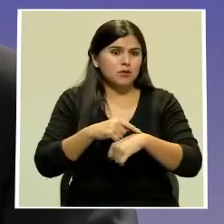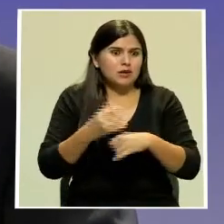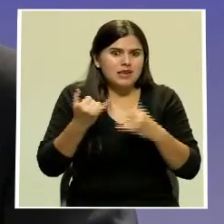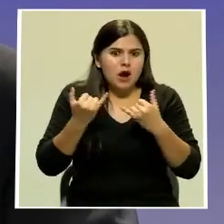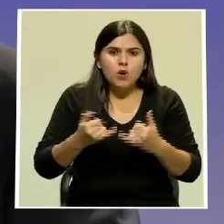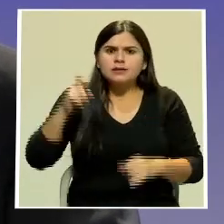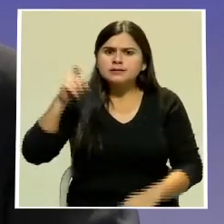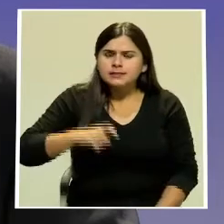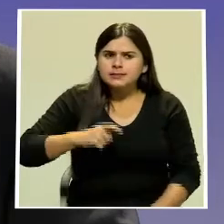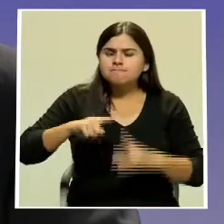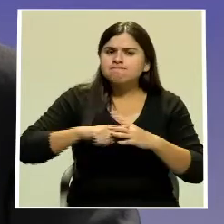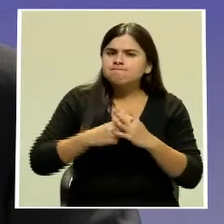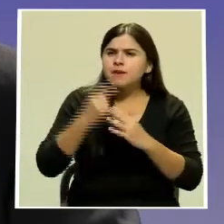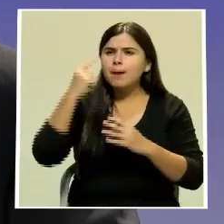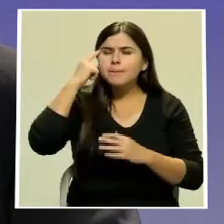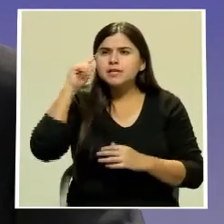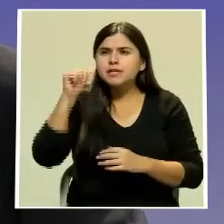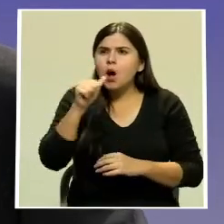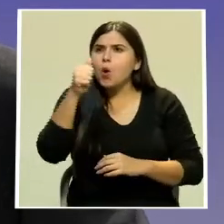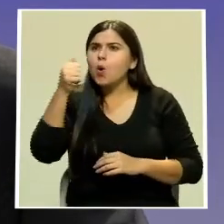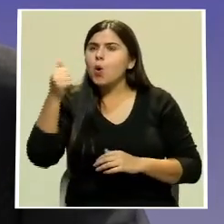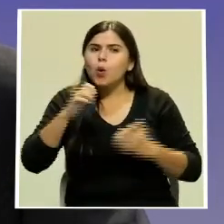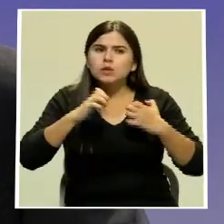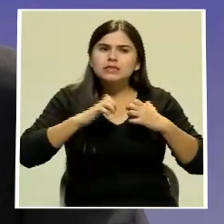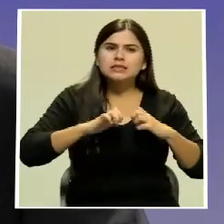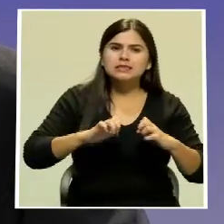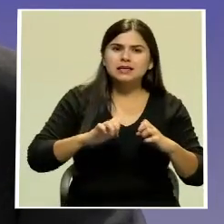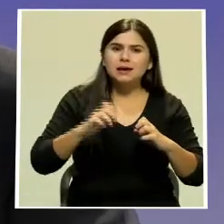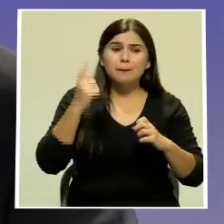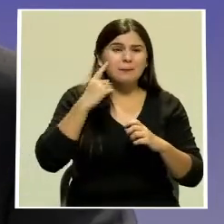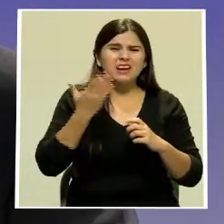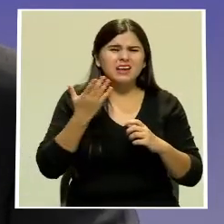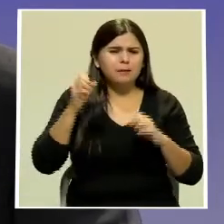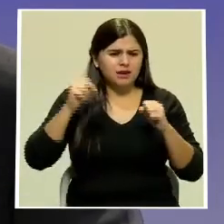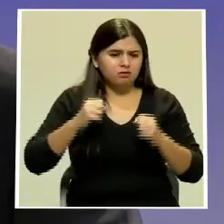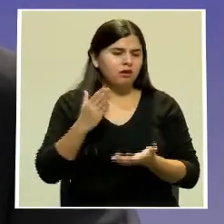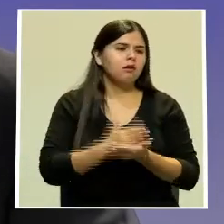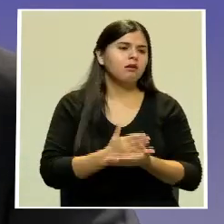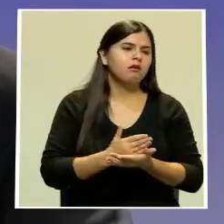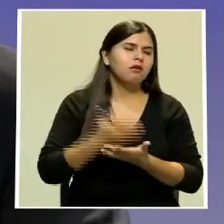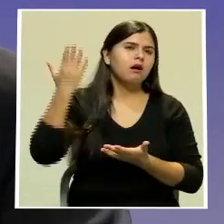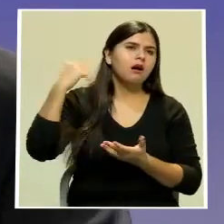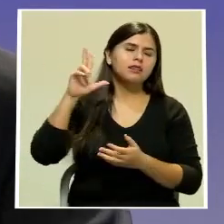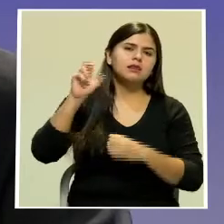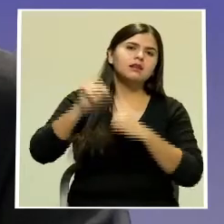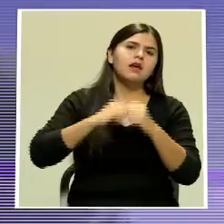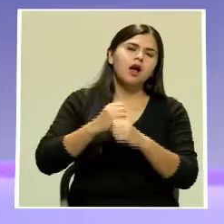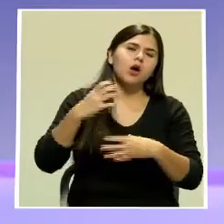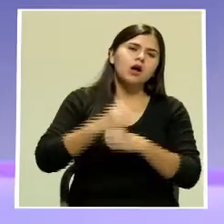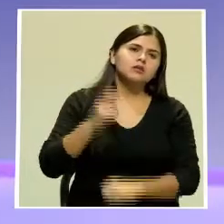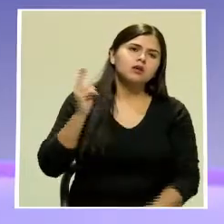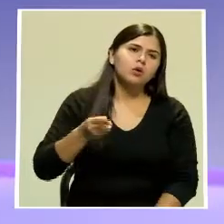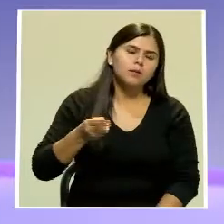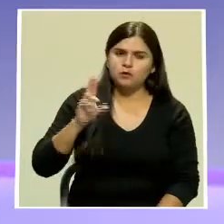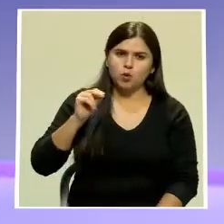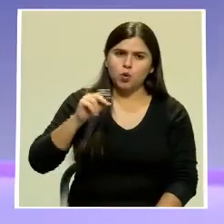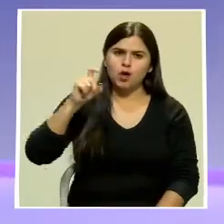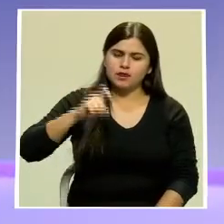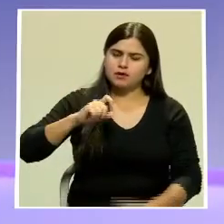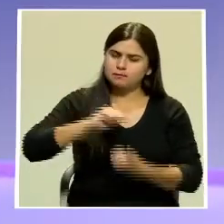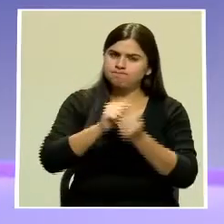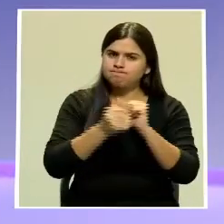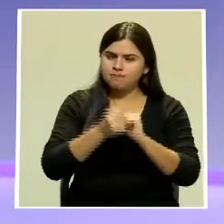en otra forma para no estancarse en algo que se hizo hace 30 años y que ya va venciendo. ¿Y por dónde va, por dónde